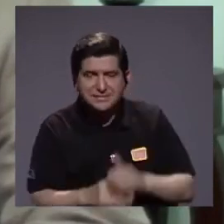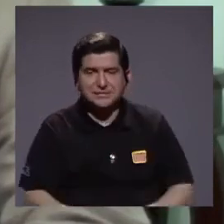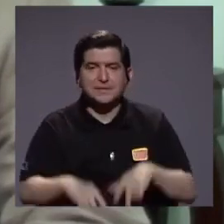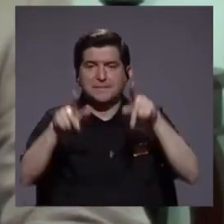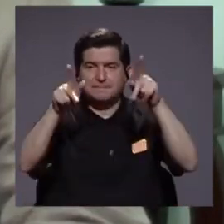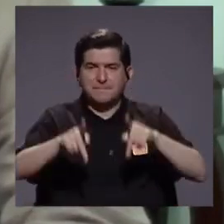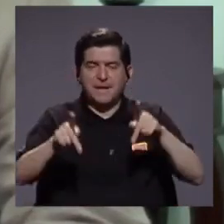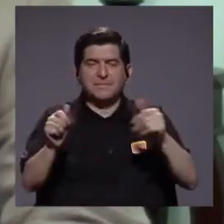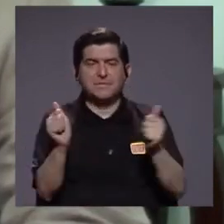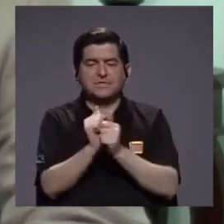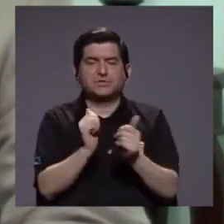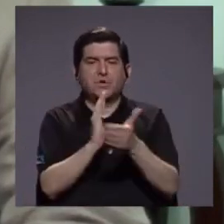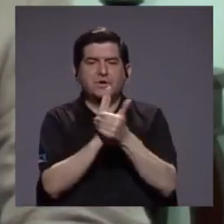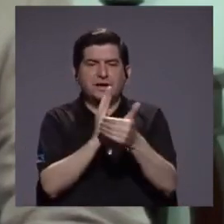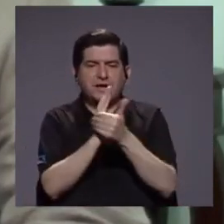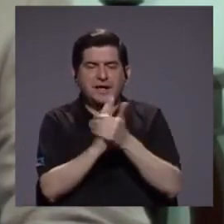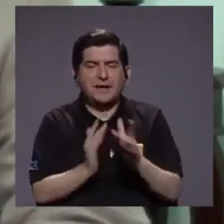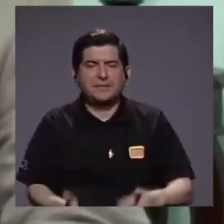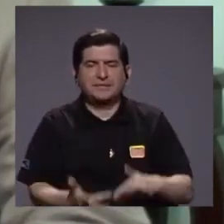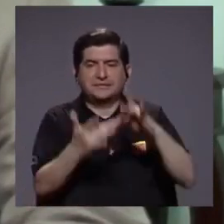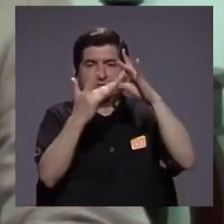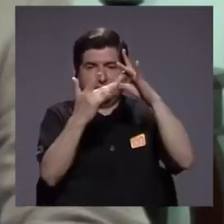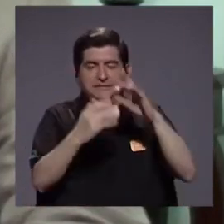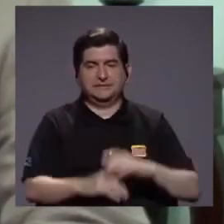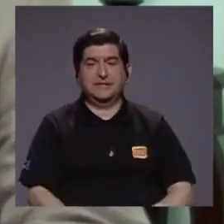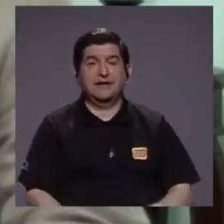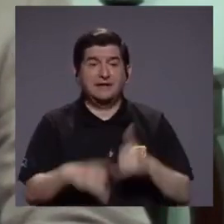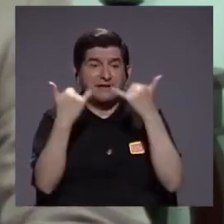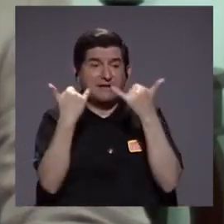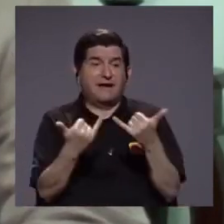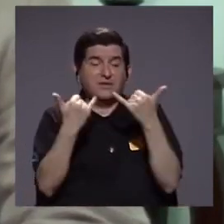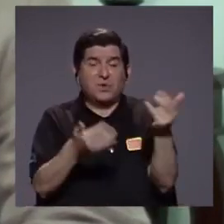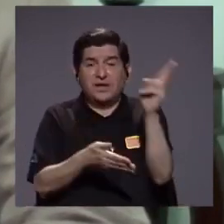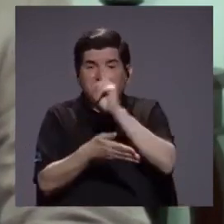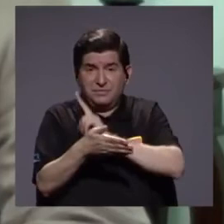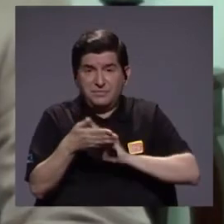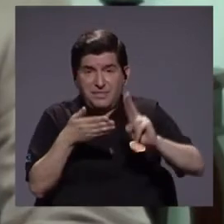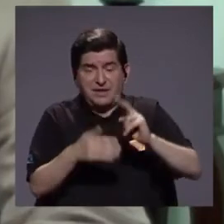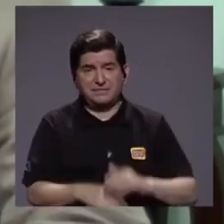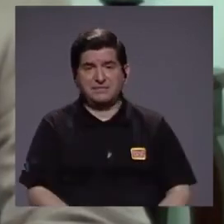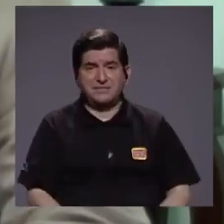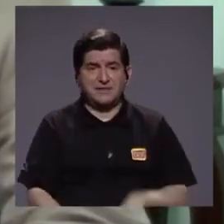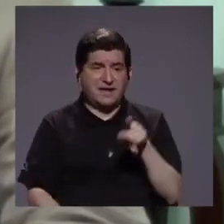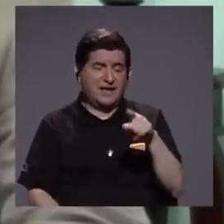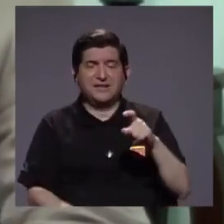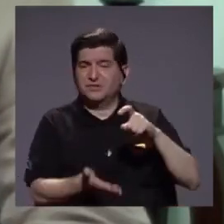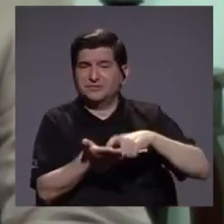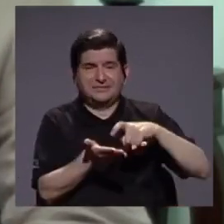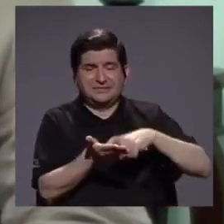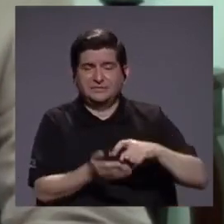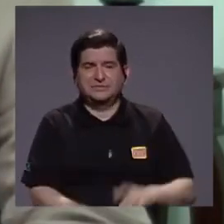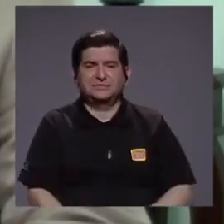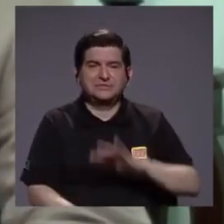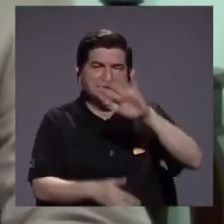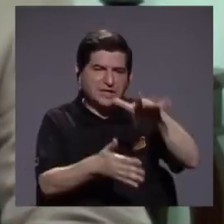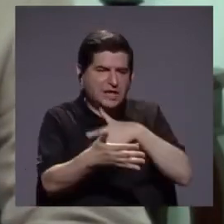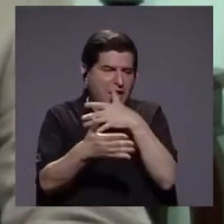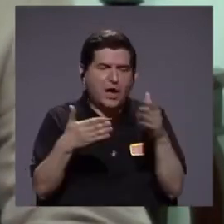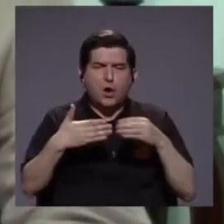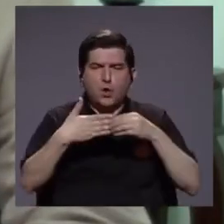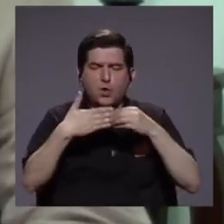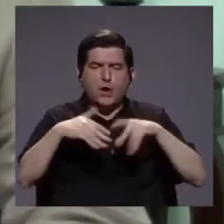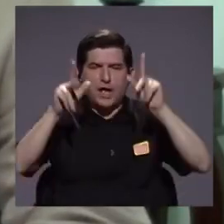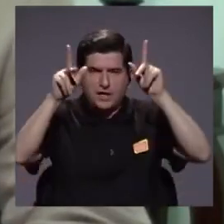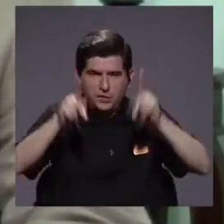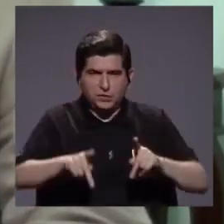aquellas personas con capacidades especiales, que actualmente la universidad les está debiendo. Horarios flexibles para